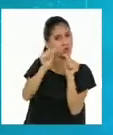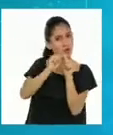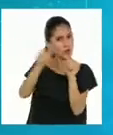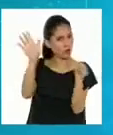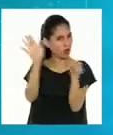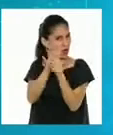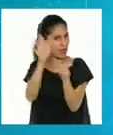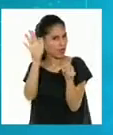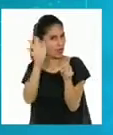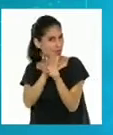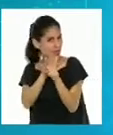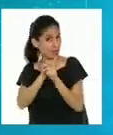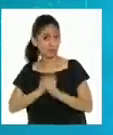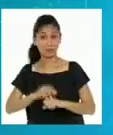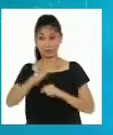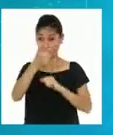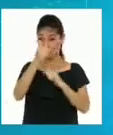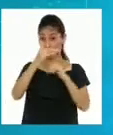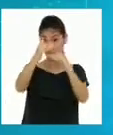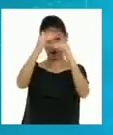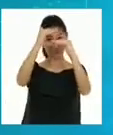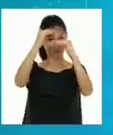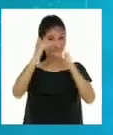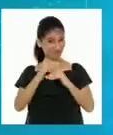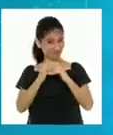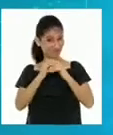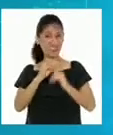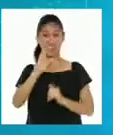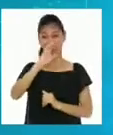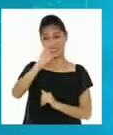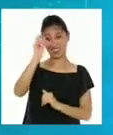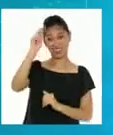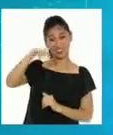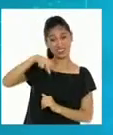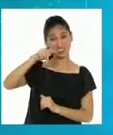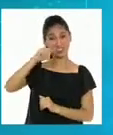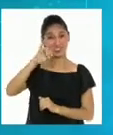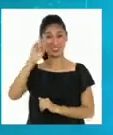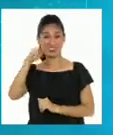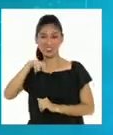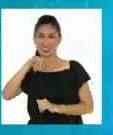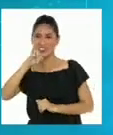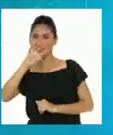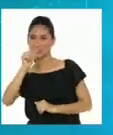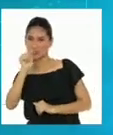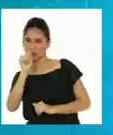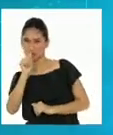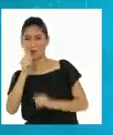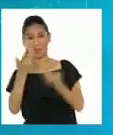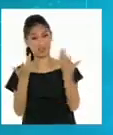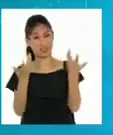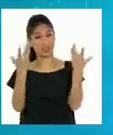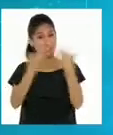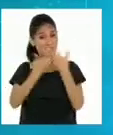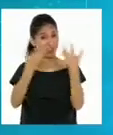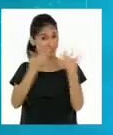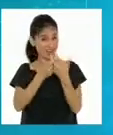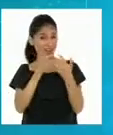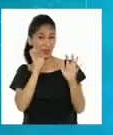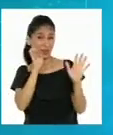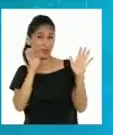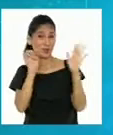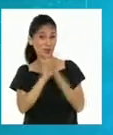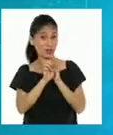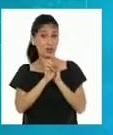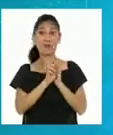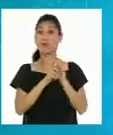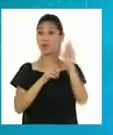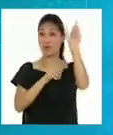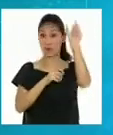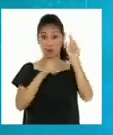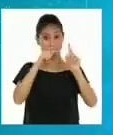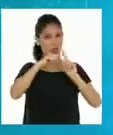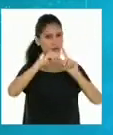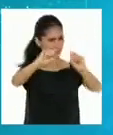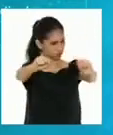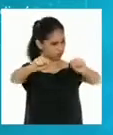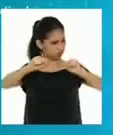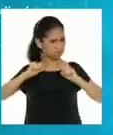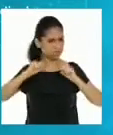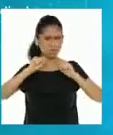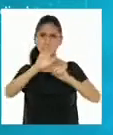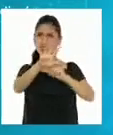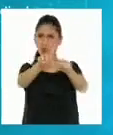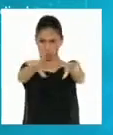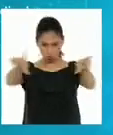cuantitativa continua, pues sí puede ser un valor decimal. El lugar que ocupa un atleta en una competencia es